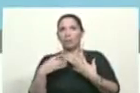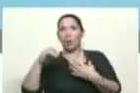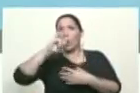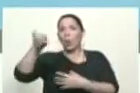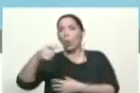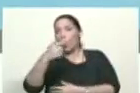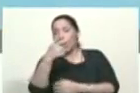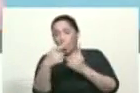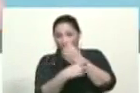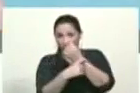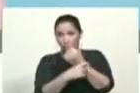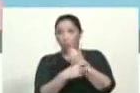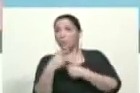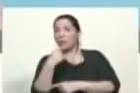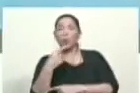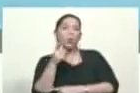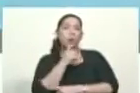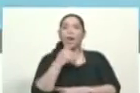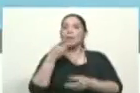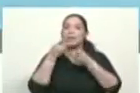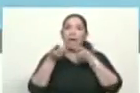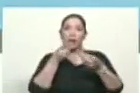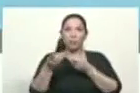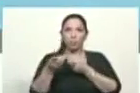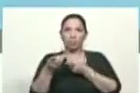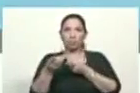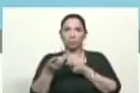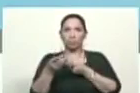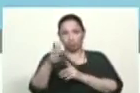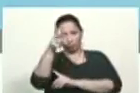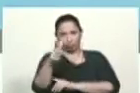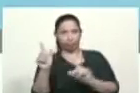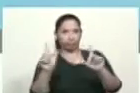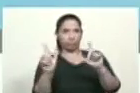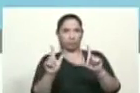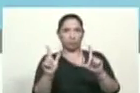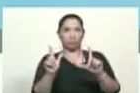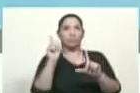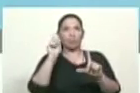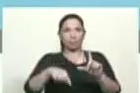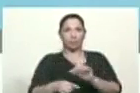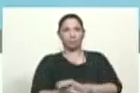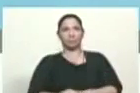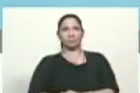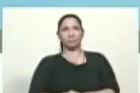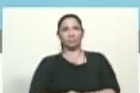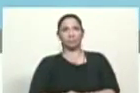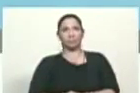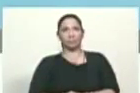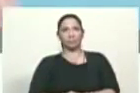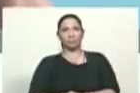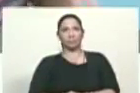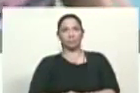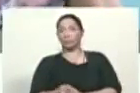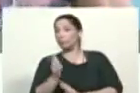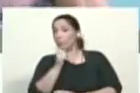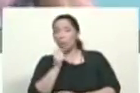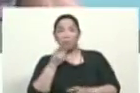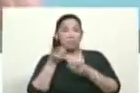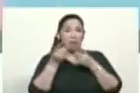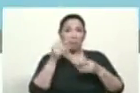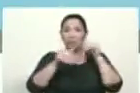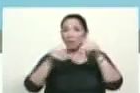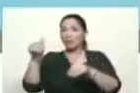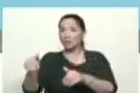diálogo. También lo tengo, también lo voy a poner a través de mi cuenta Twitter ahora. Ya dijo que no había diálogo ni elecciones